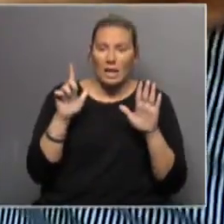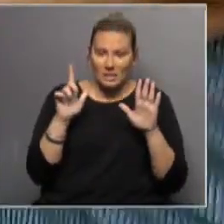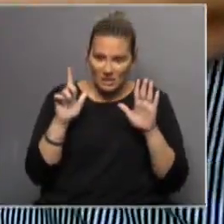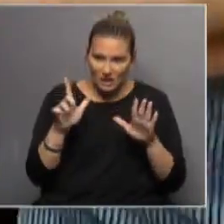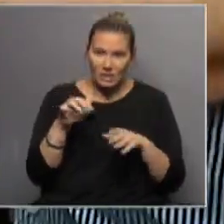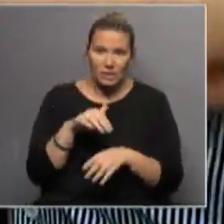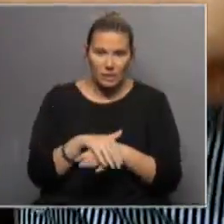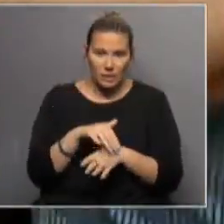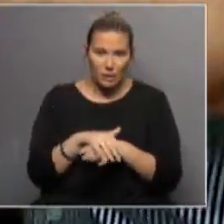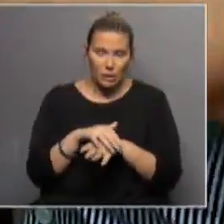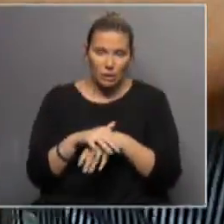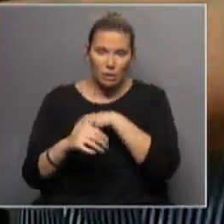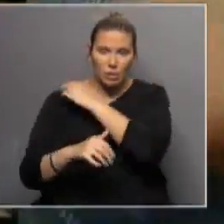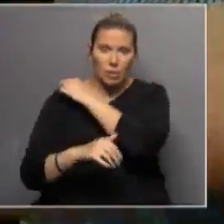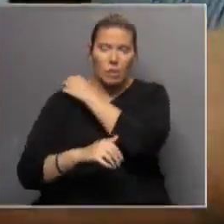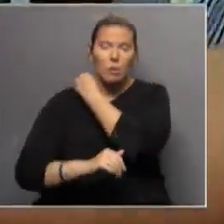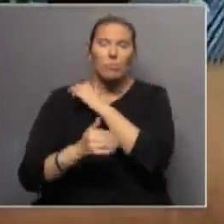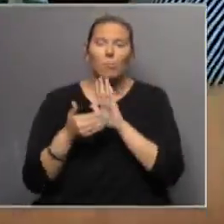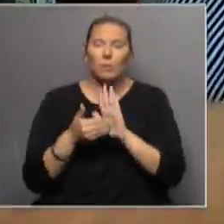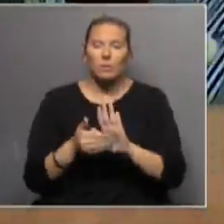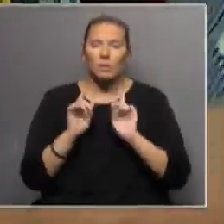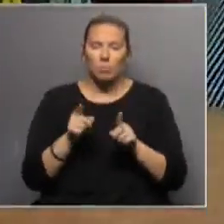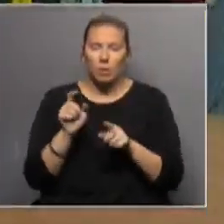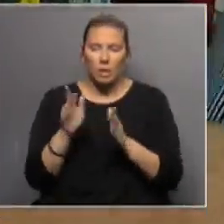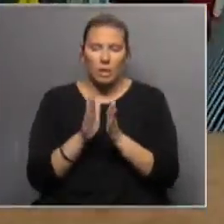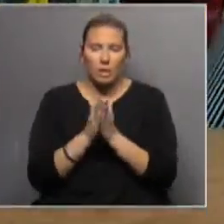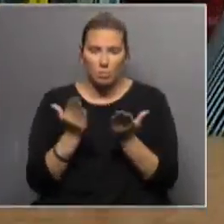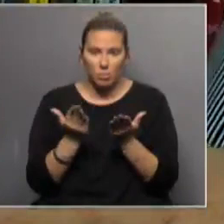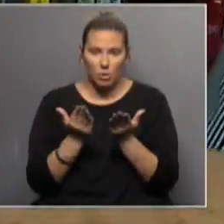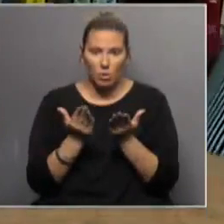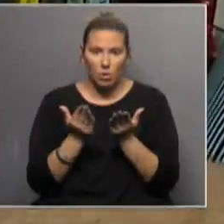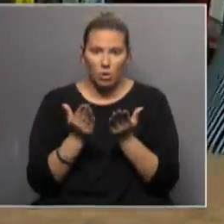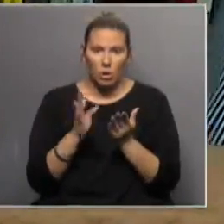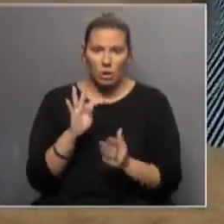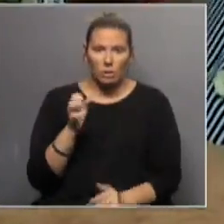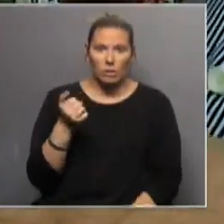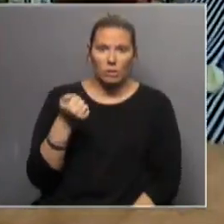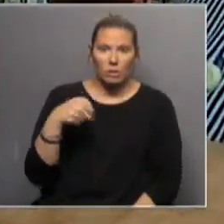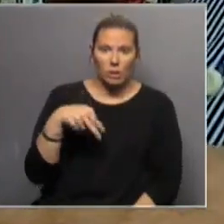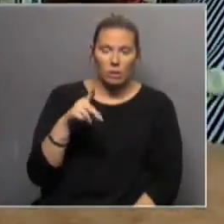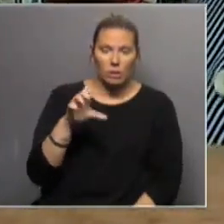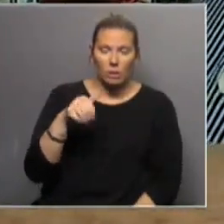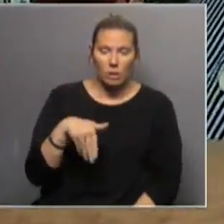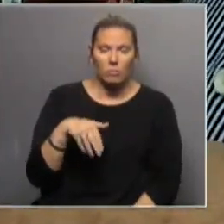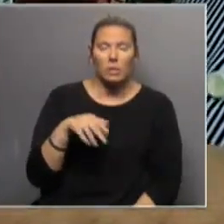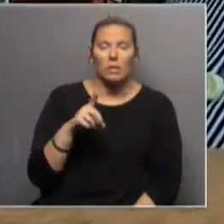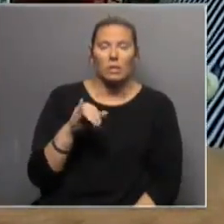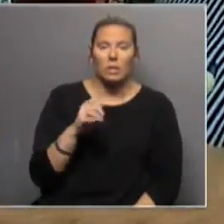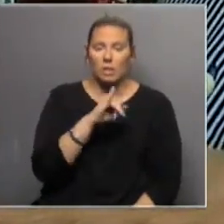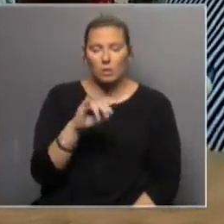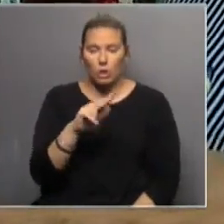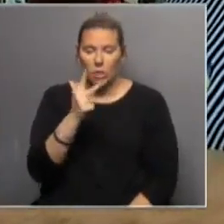con va a presentar también su libro, vamos a presentarlo en tándem, un libro de Nelson Díaz, su